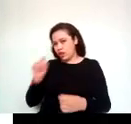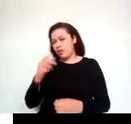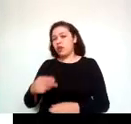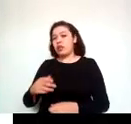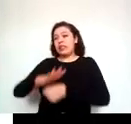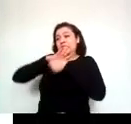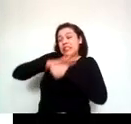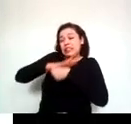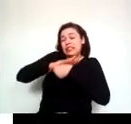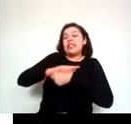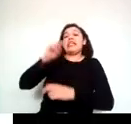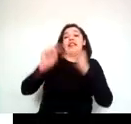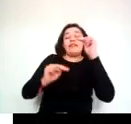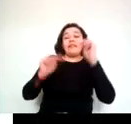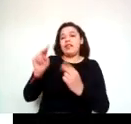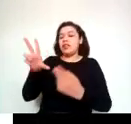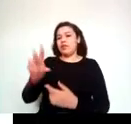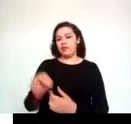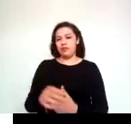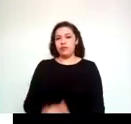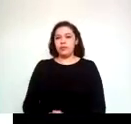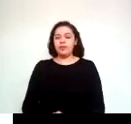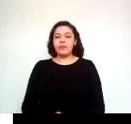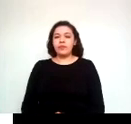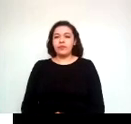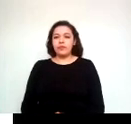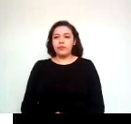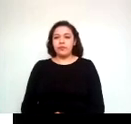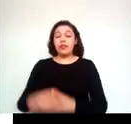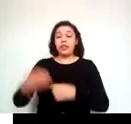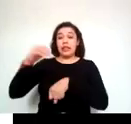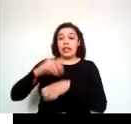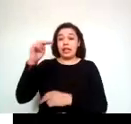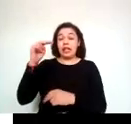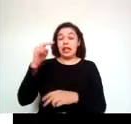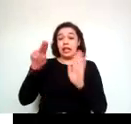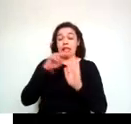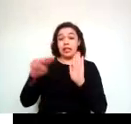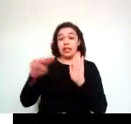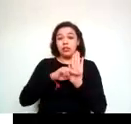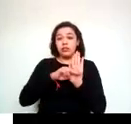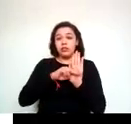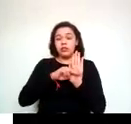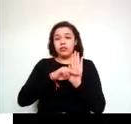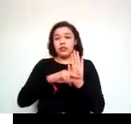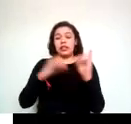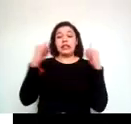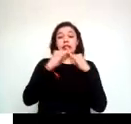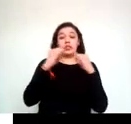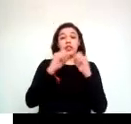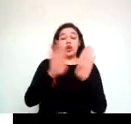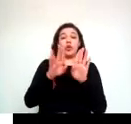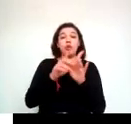trabajadores. Aquí es importante mencionar que la normatividad lo que hace es revisar a las instituciones. Es